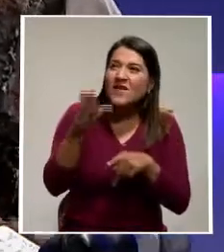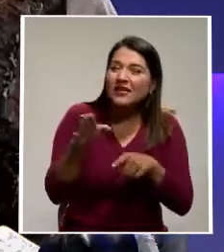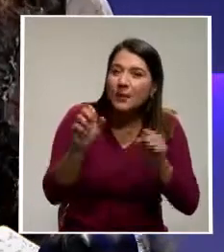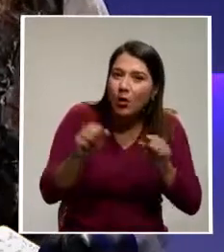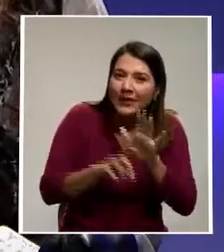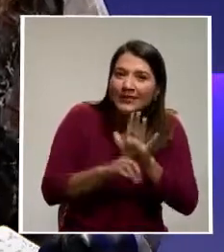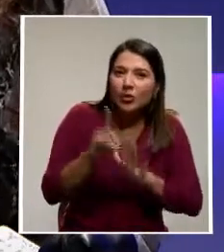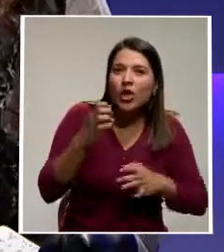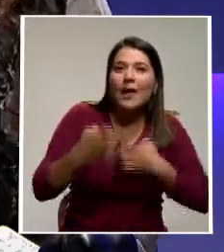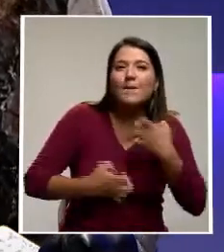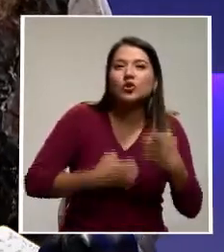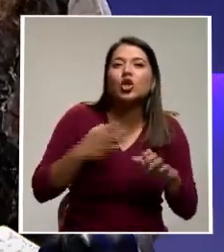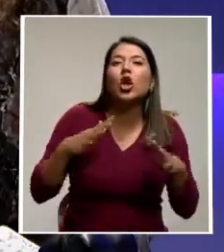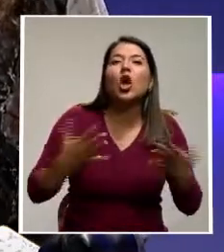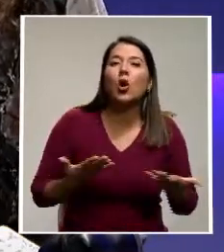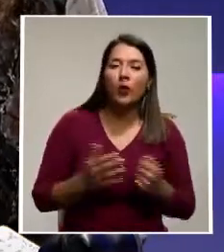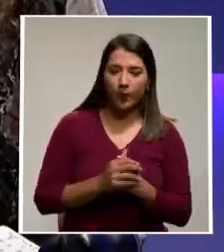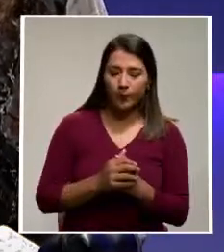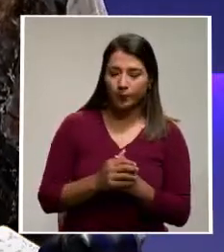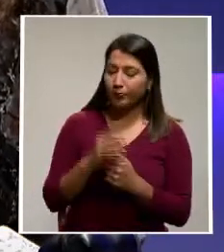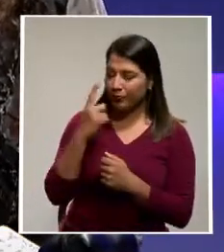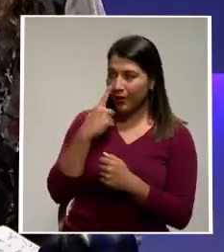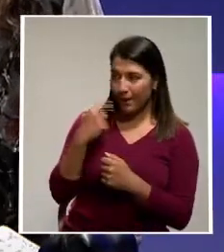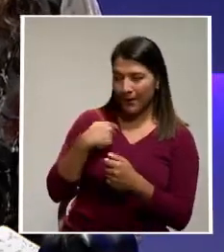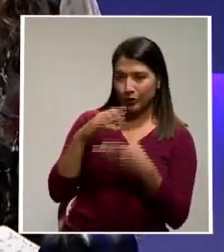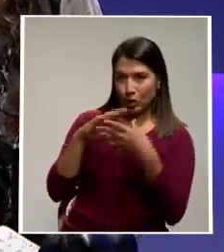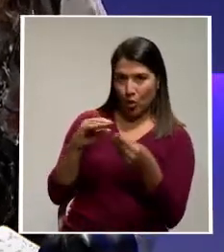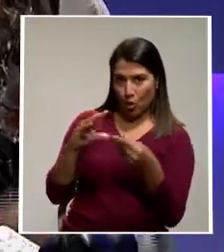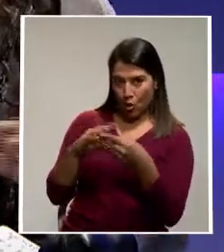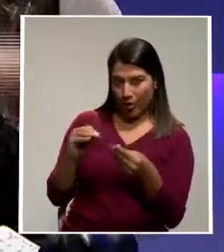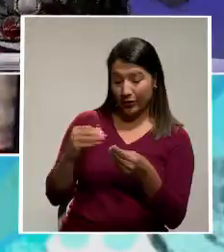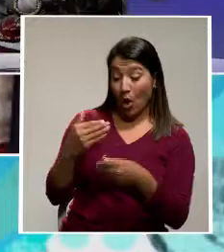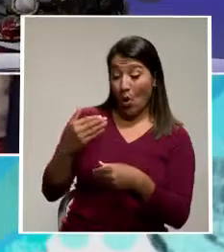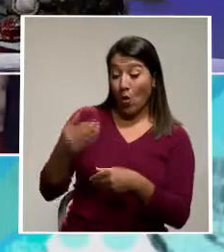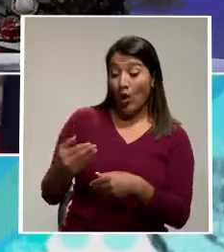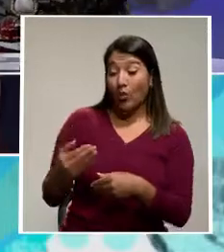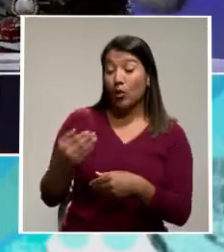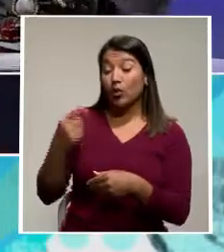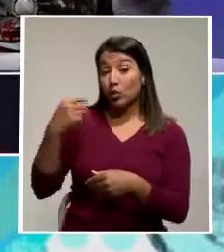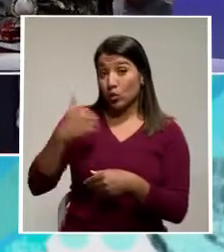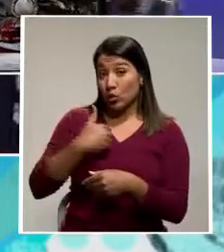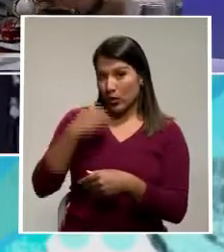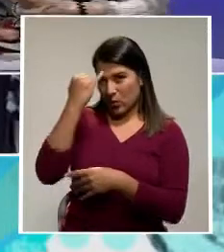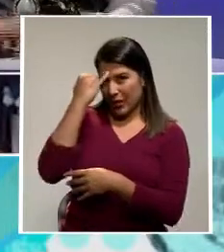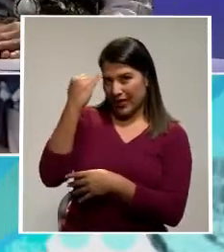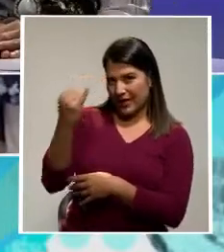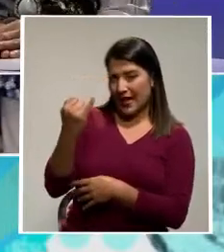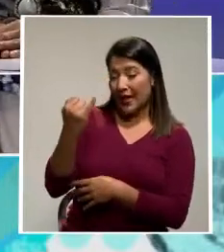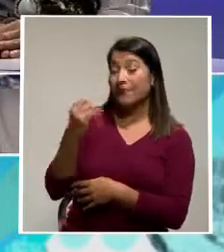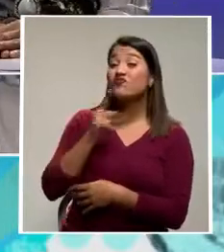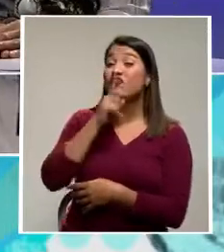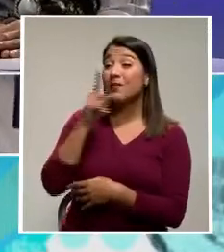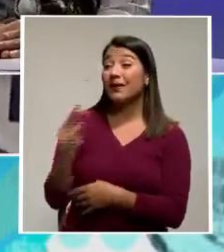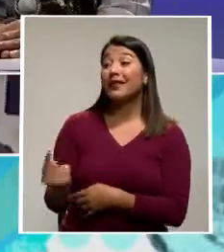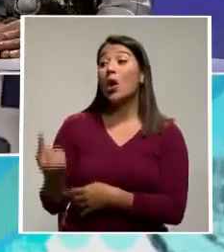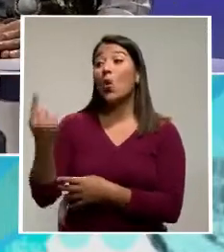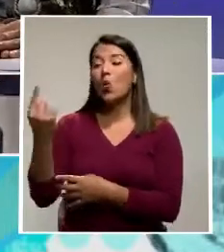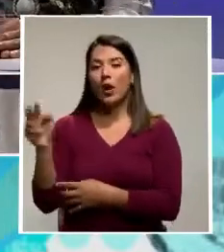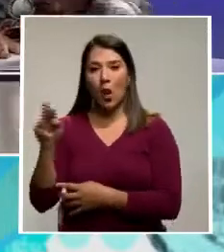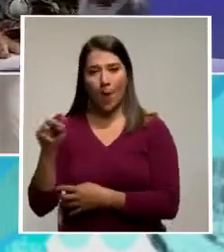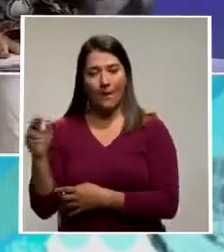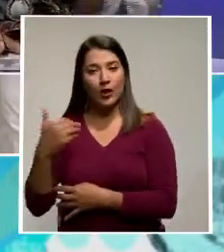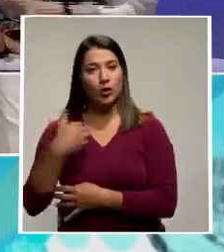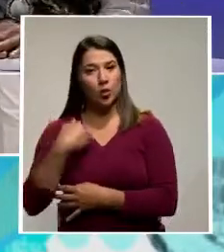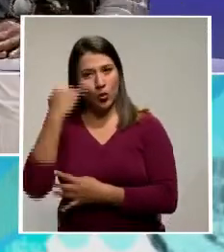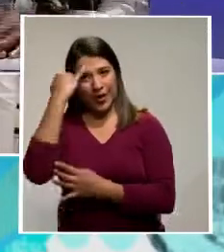Bueno, te voy a contar, cuando se nos ocurrió la exposición, en realidad la primera que lanzó fue una de las integrantes de los talleres, que